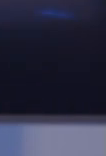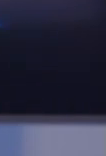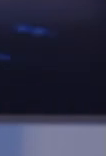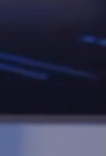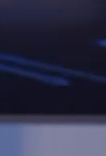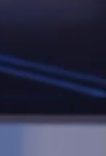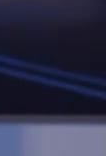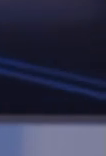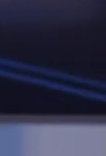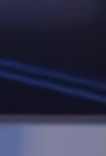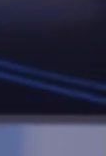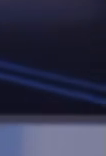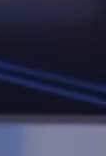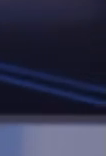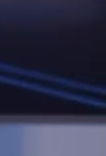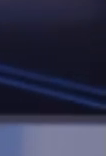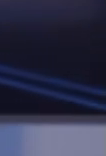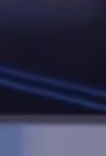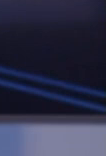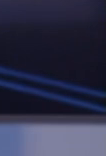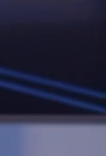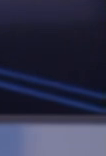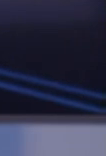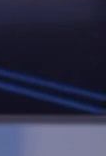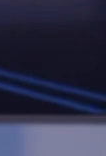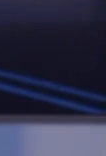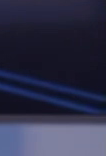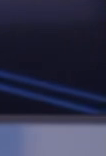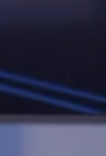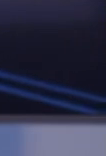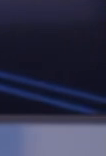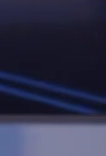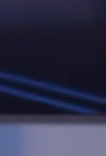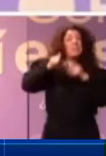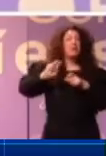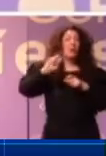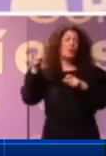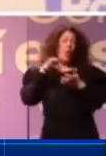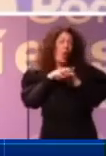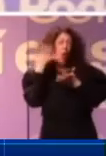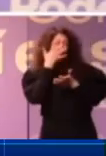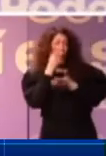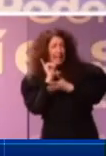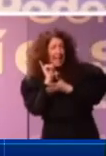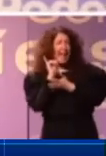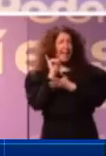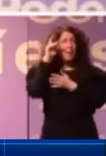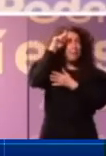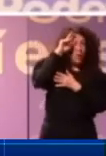remiendo a esa ley o hagan no sé ya qué hay hacer con eso, Guillermo. Pues ciertamente tenemos una ministra